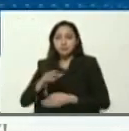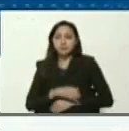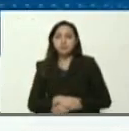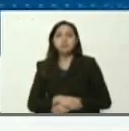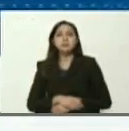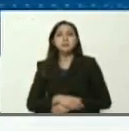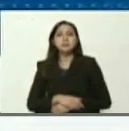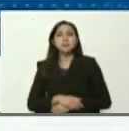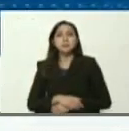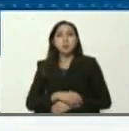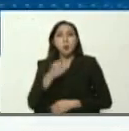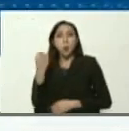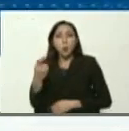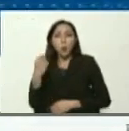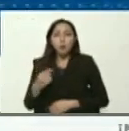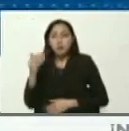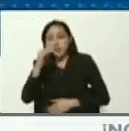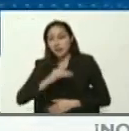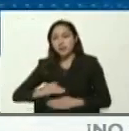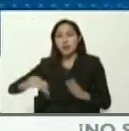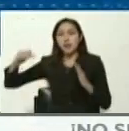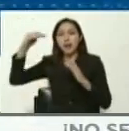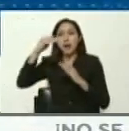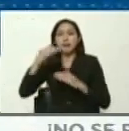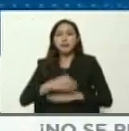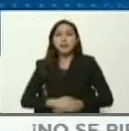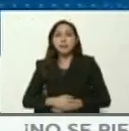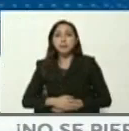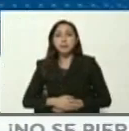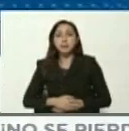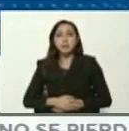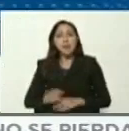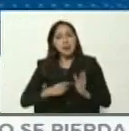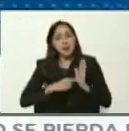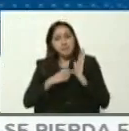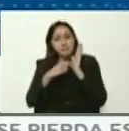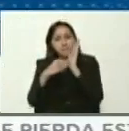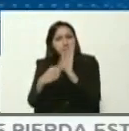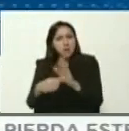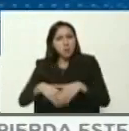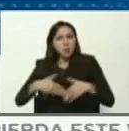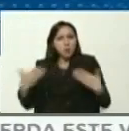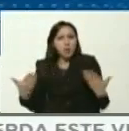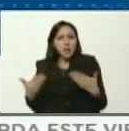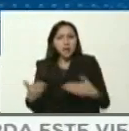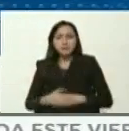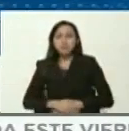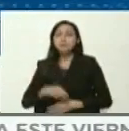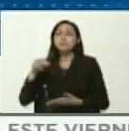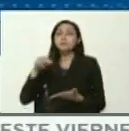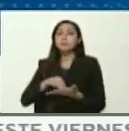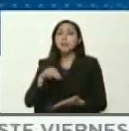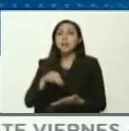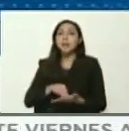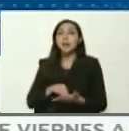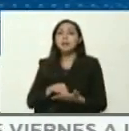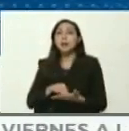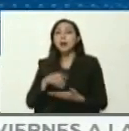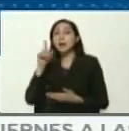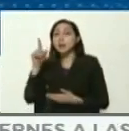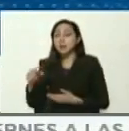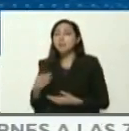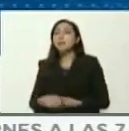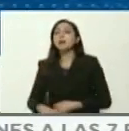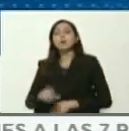julio, parte alta, para mostrar cómo en Miranda se relanza